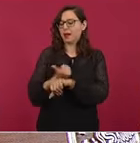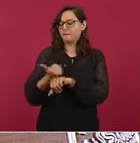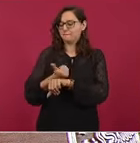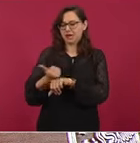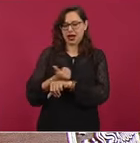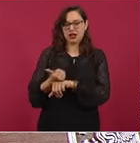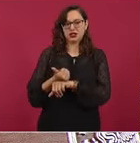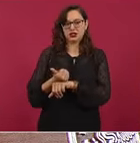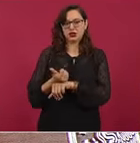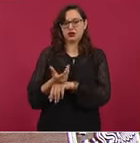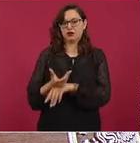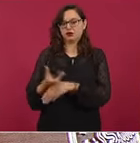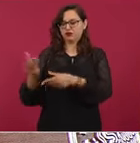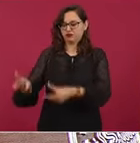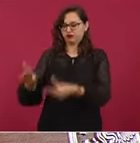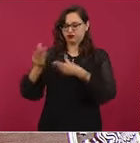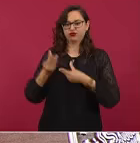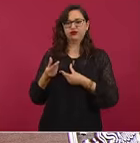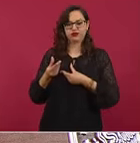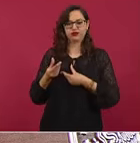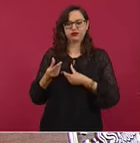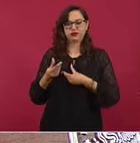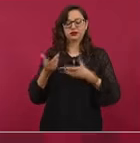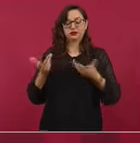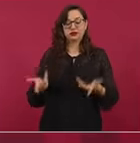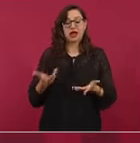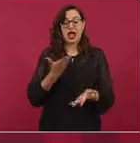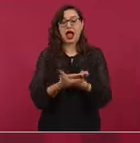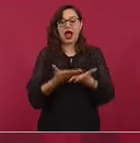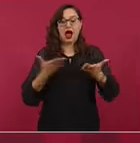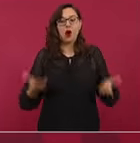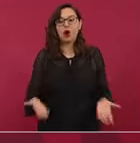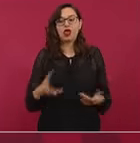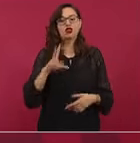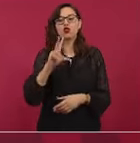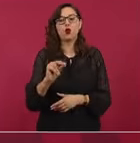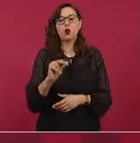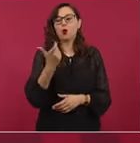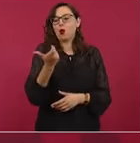Ahora ya se convierten hasta en empresarios